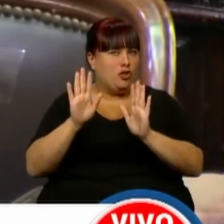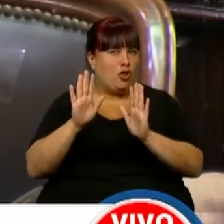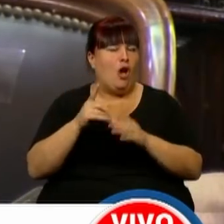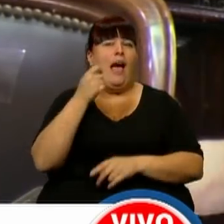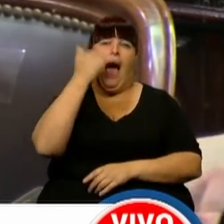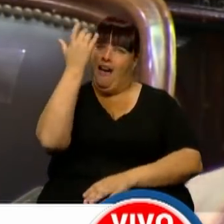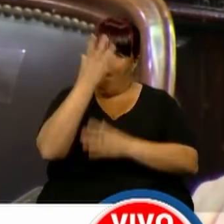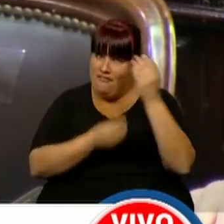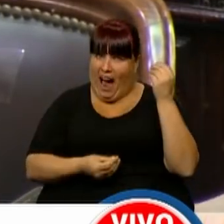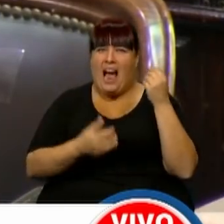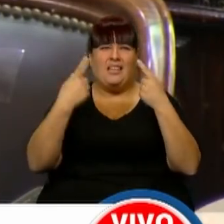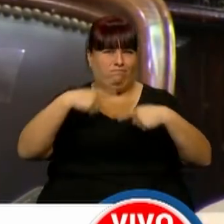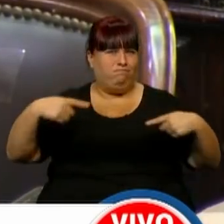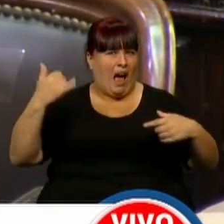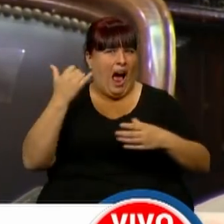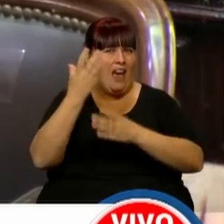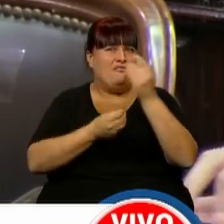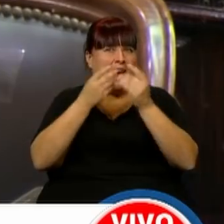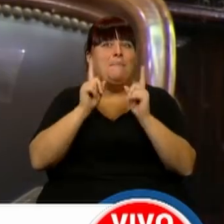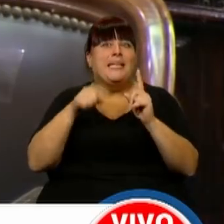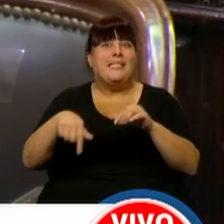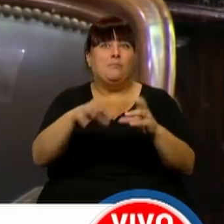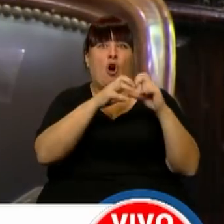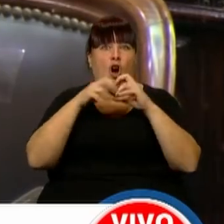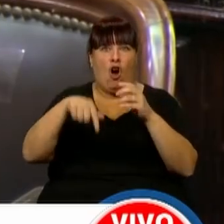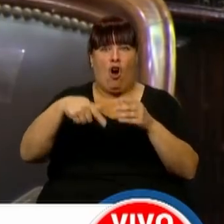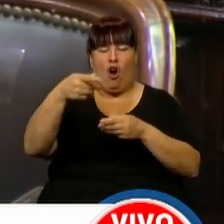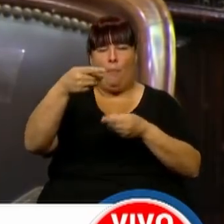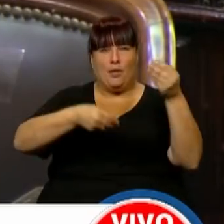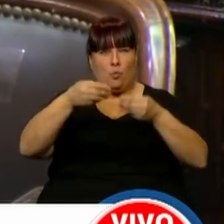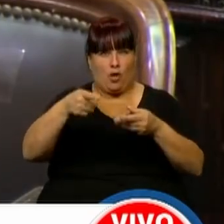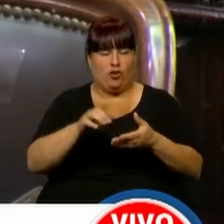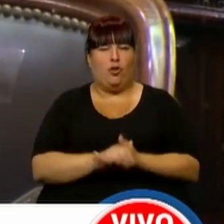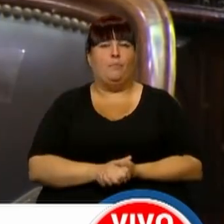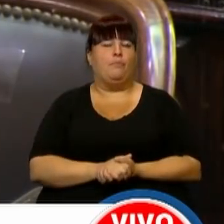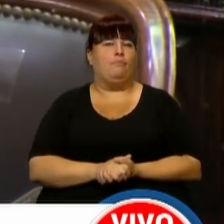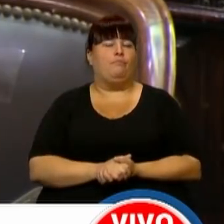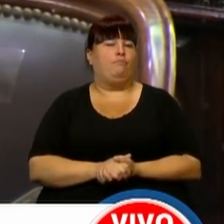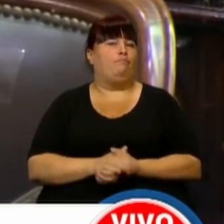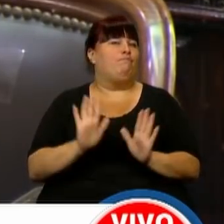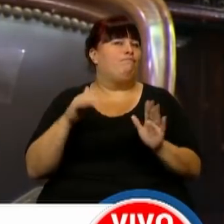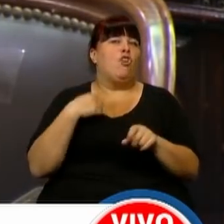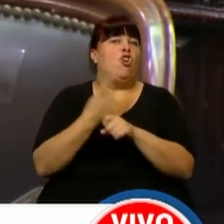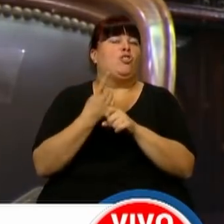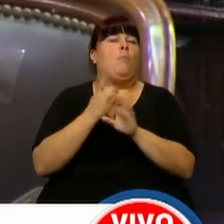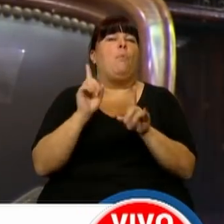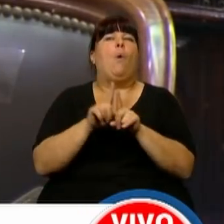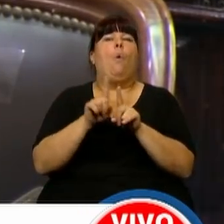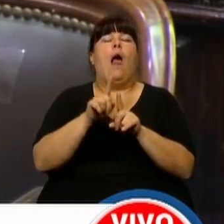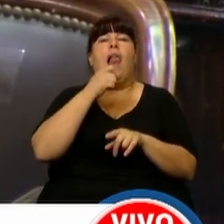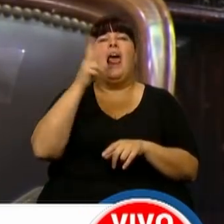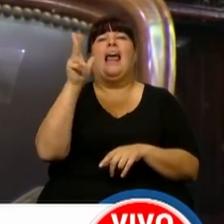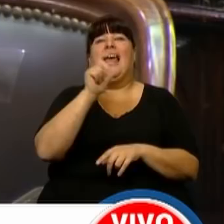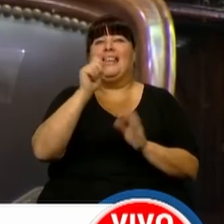las fallas y anormalidades que tiene el que estamos llevando adelante en este momento. No podemos permitirnos que durante